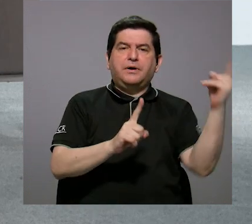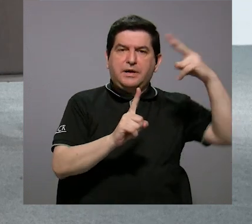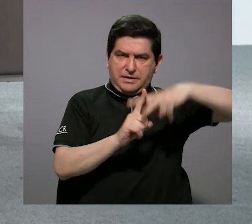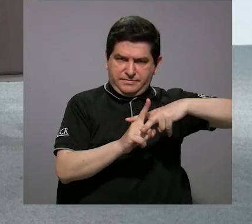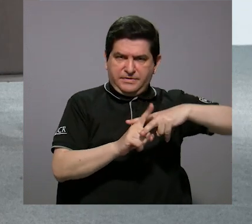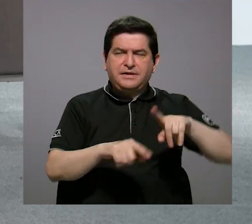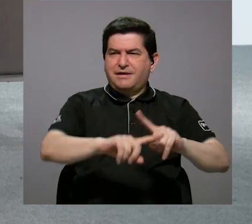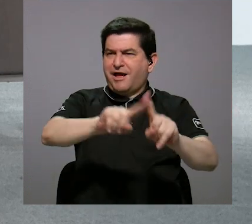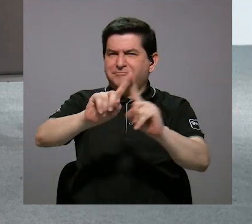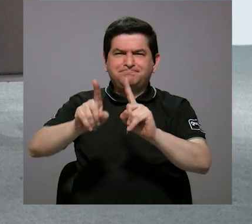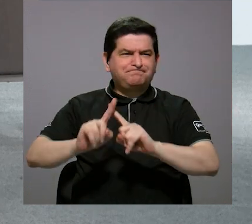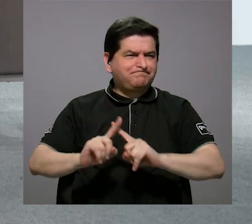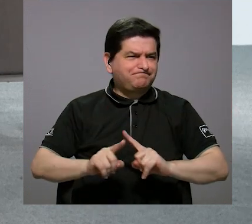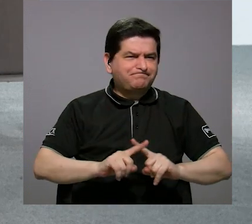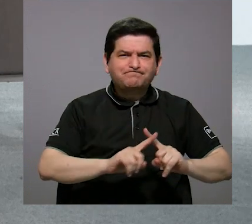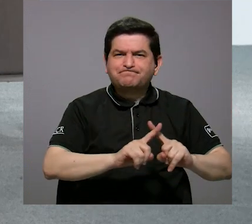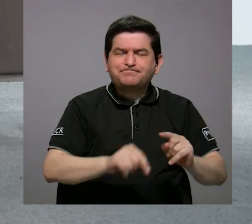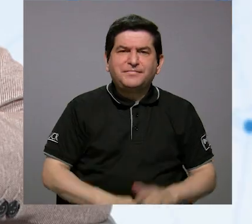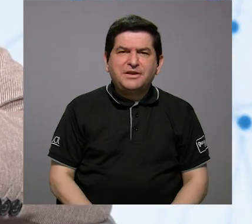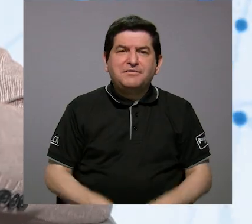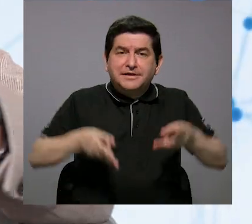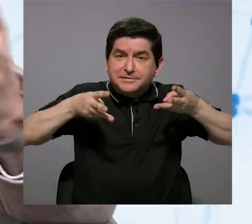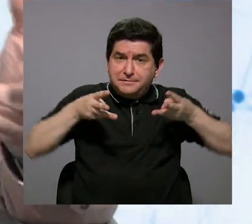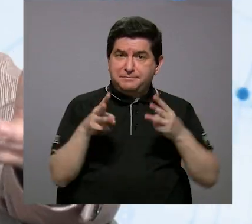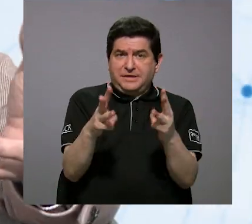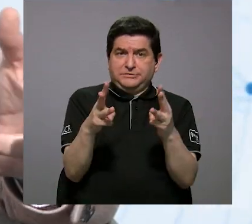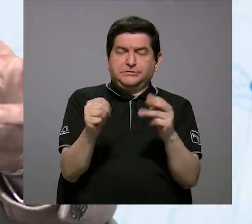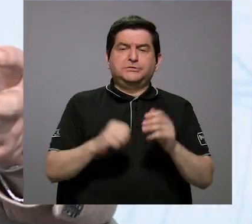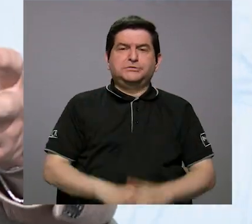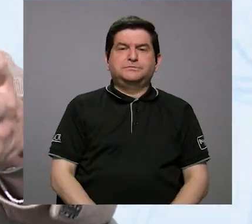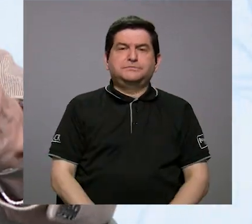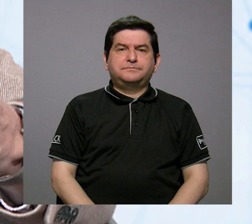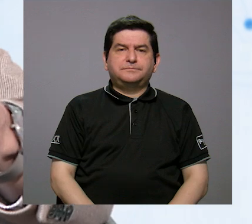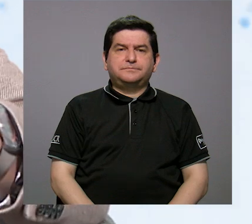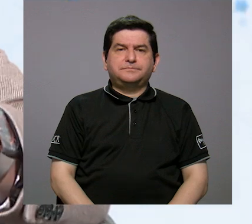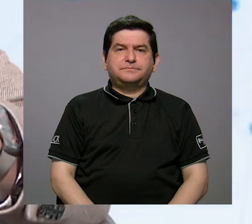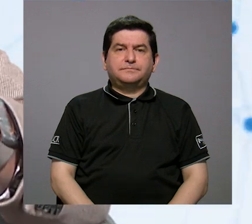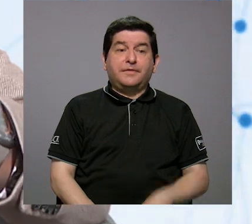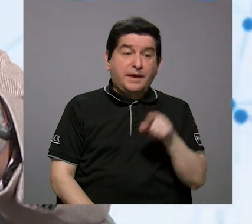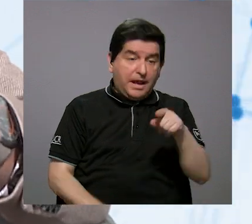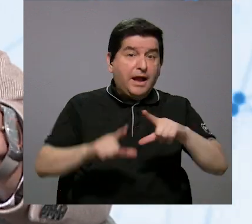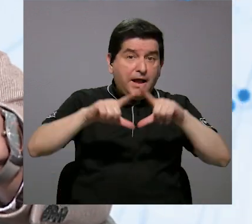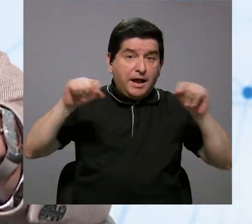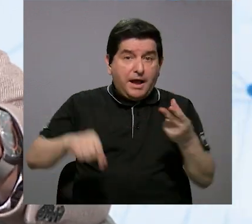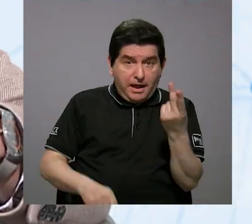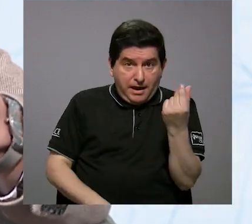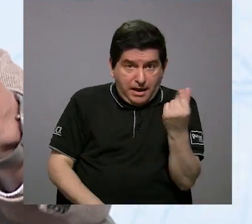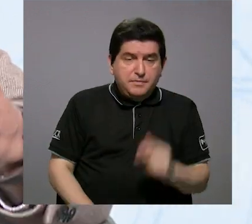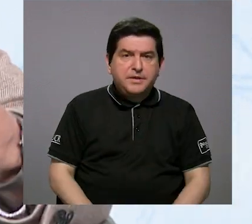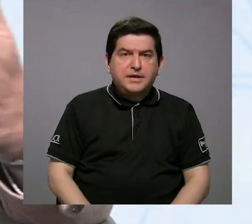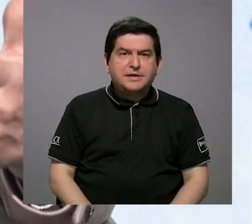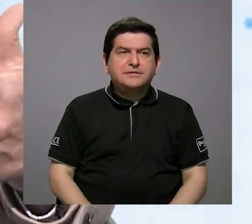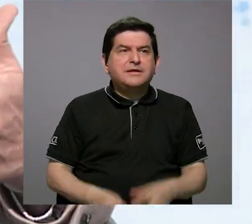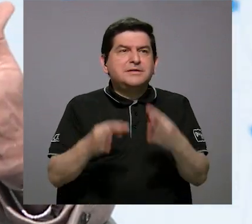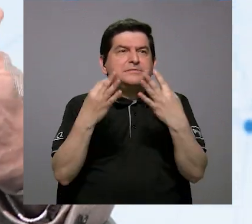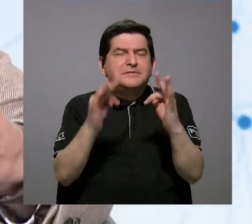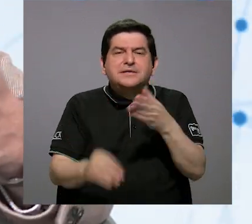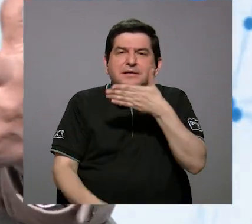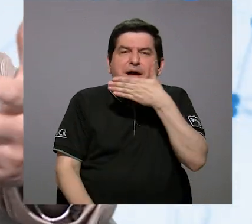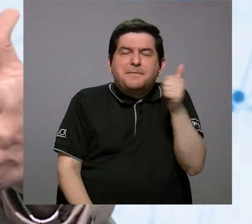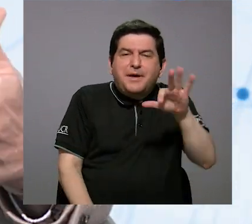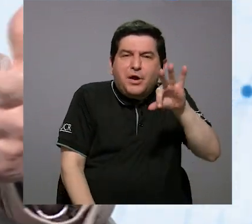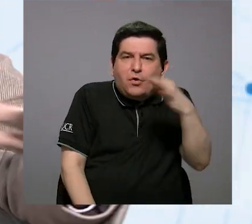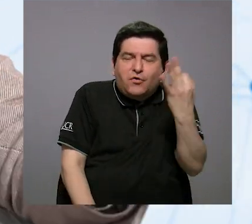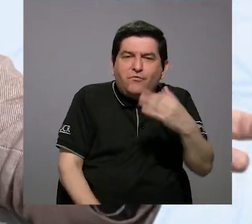aplica una serie de metodologías, de manera que esos billetes están en